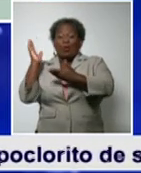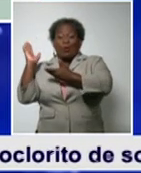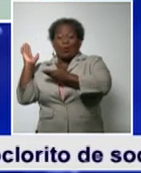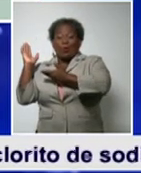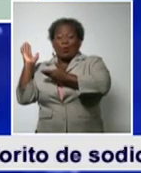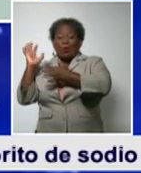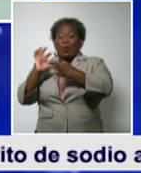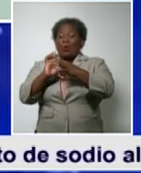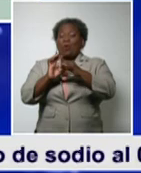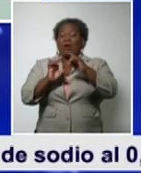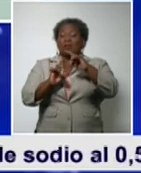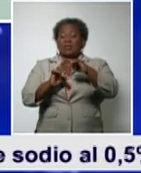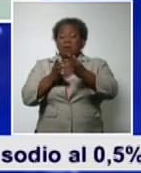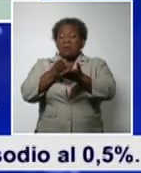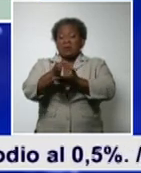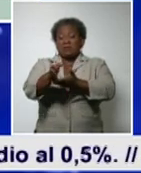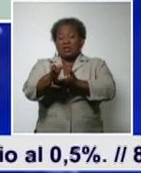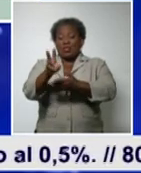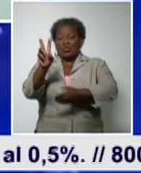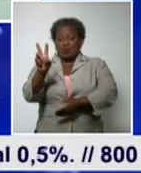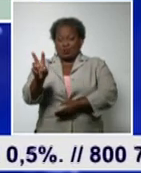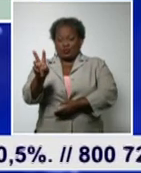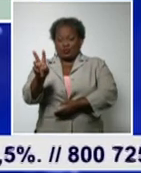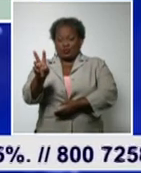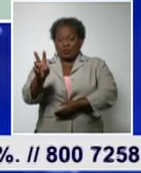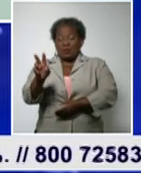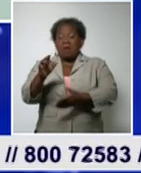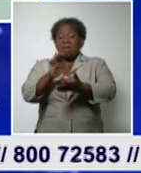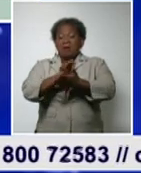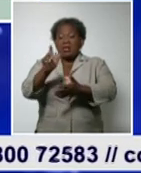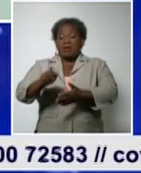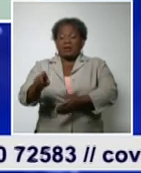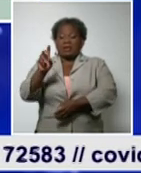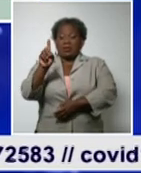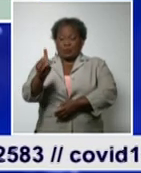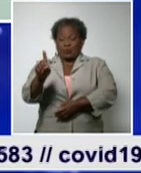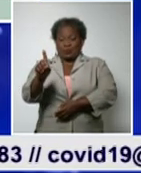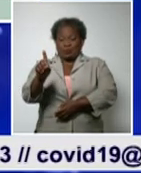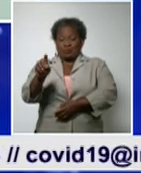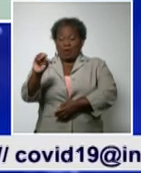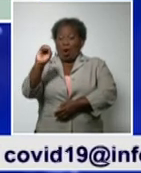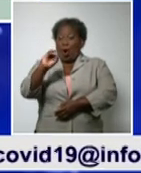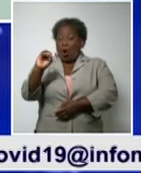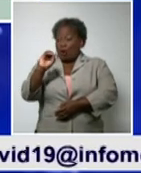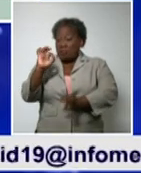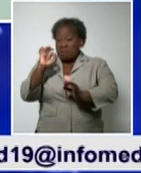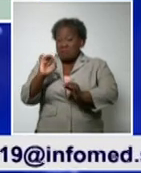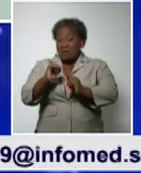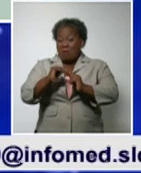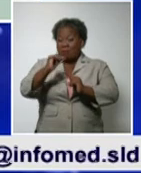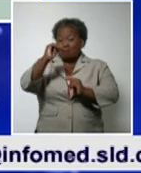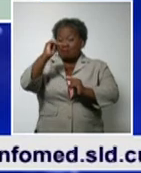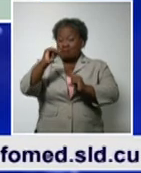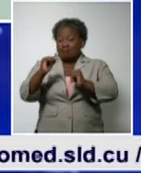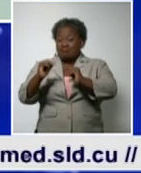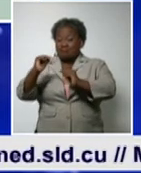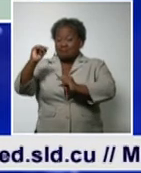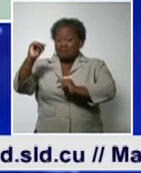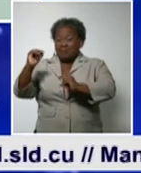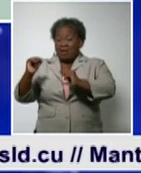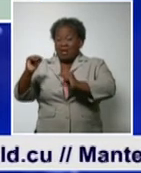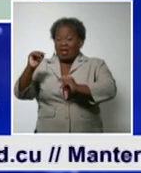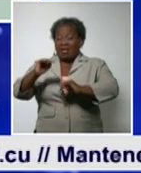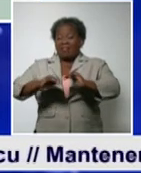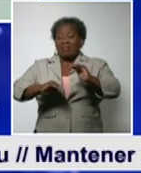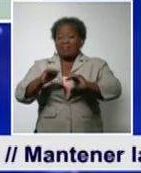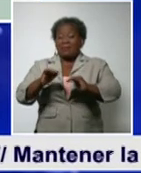Guantánamo mantiene los 2 y Mayabeque 1. Y en el orden que aparecen ahí, de acuerdo a la tasa de incidencia,